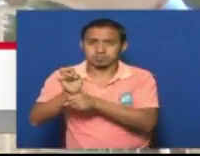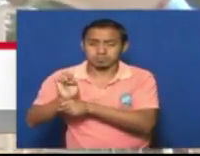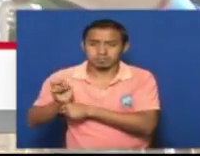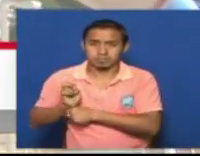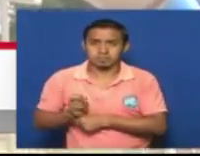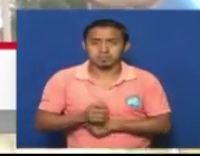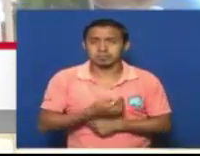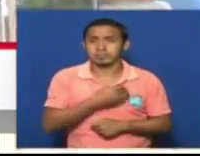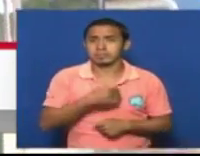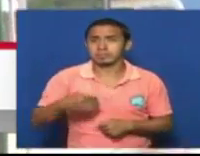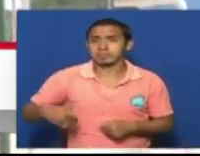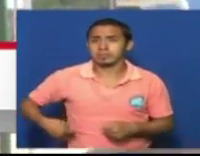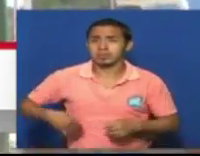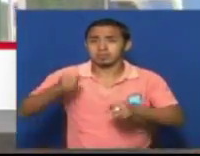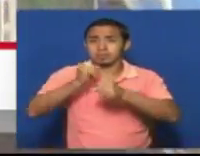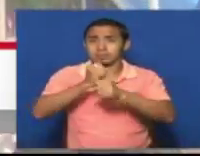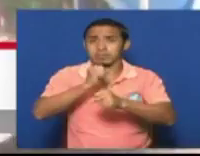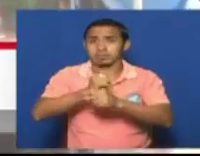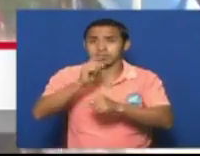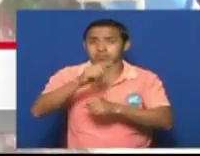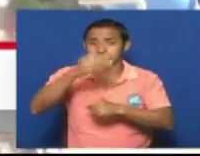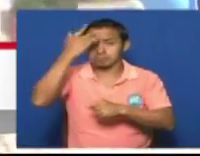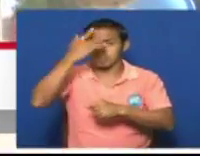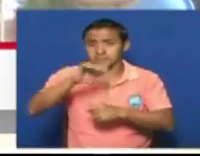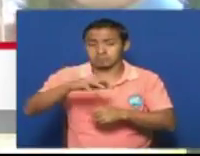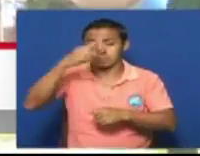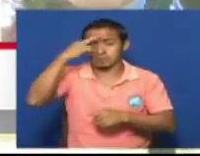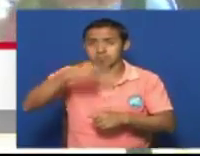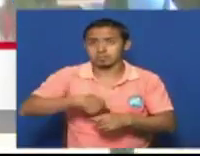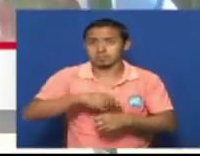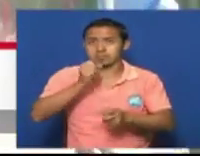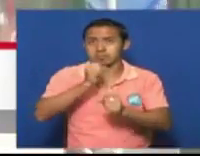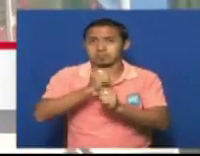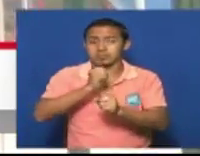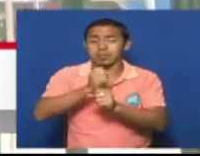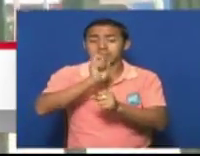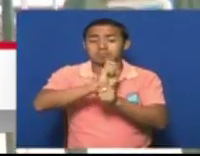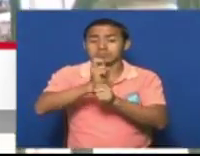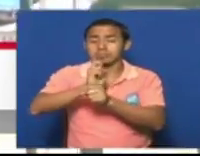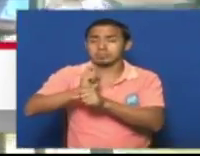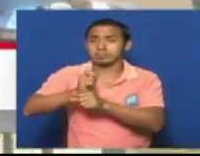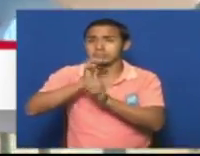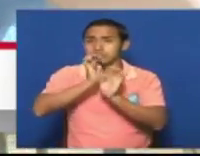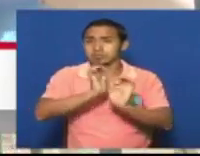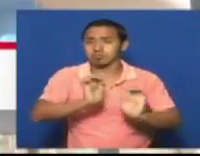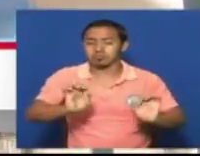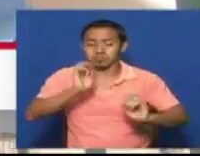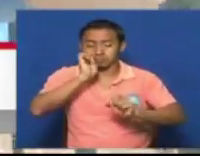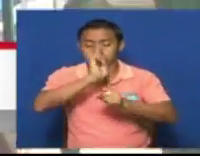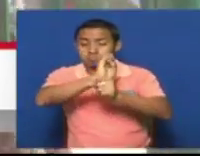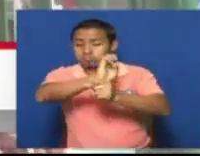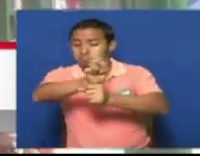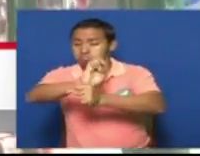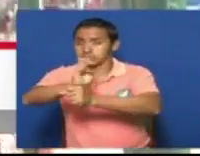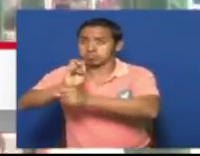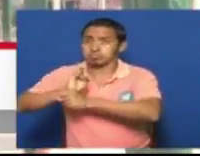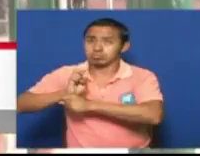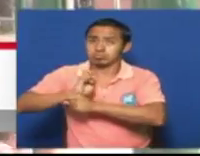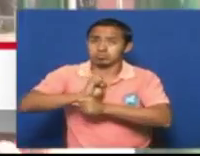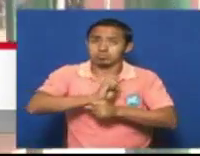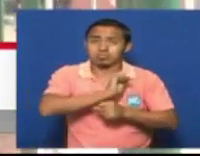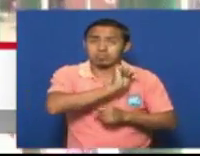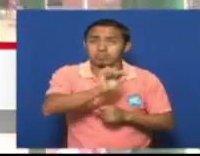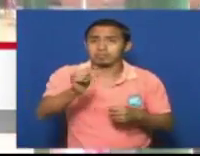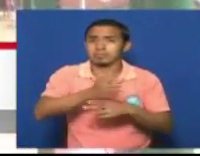tiene una área específica que es la inspectoría del trabajo infantil que vigila y supervisa que